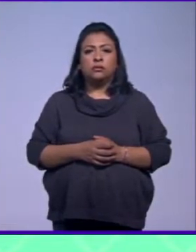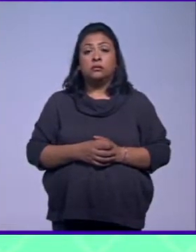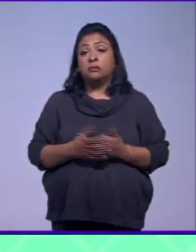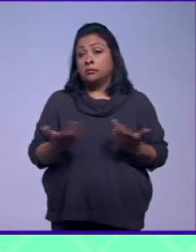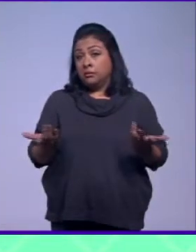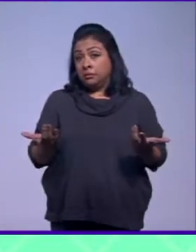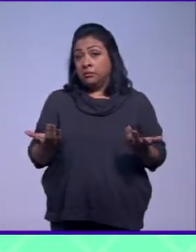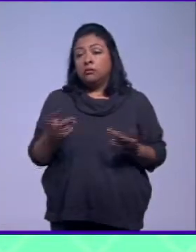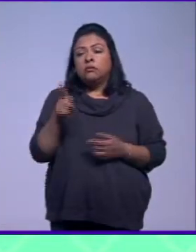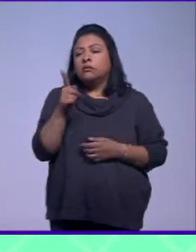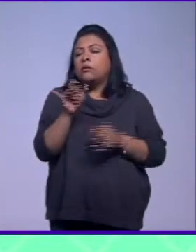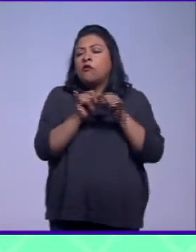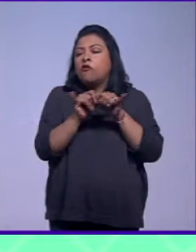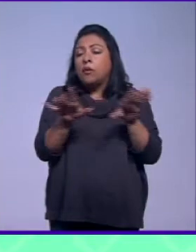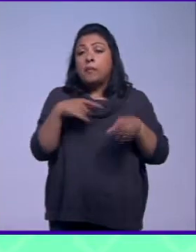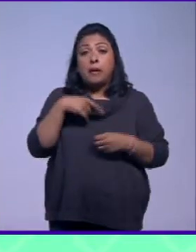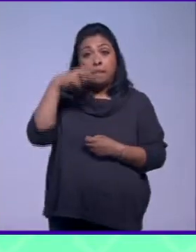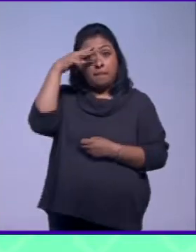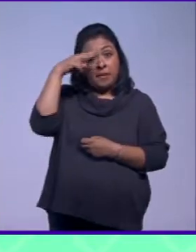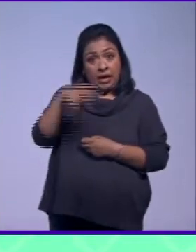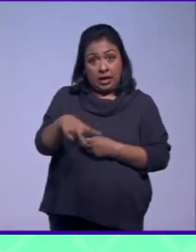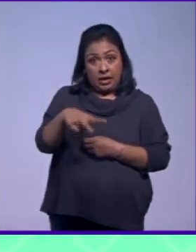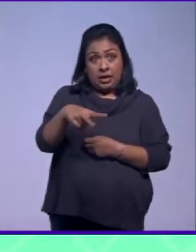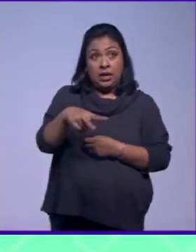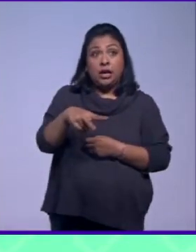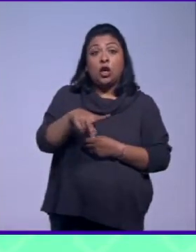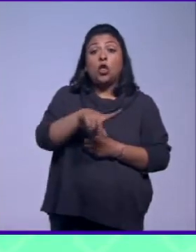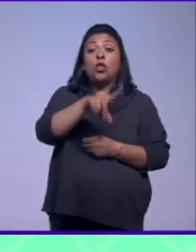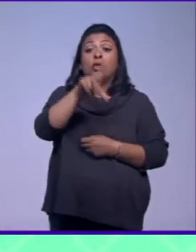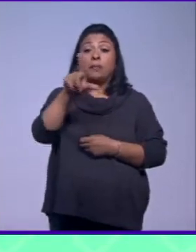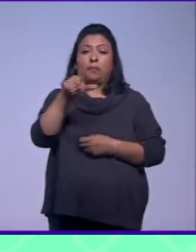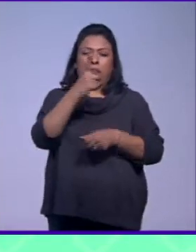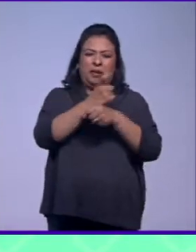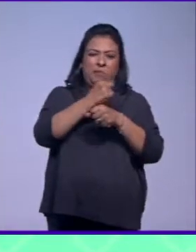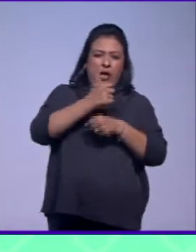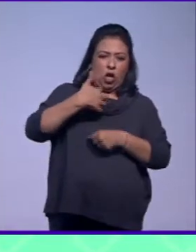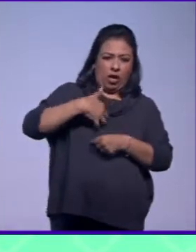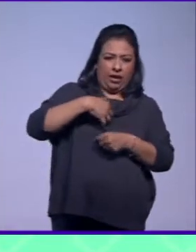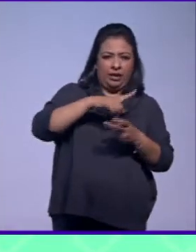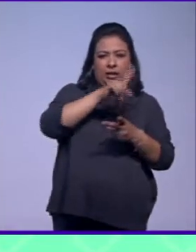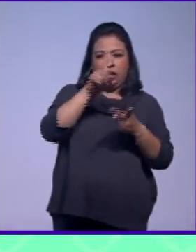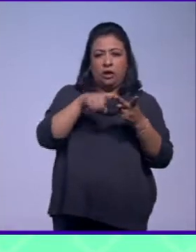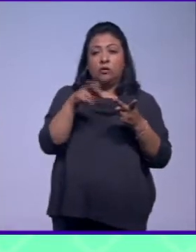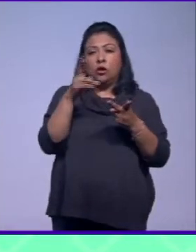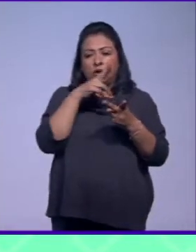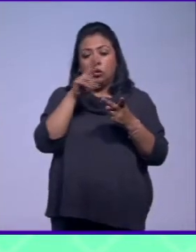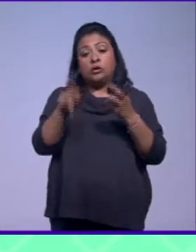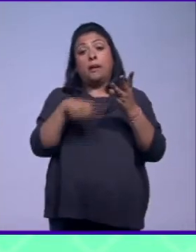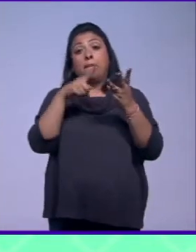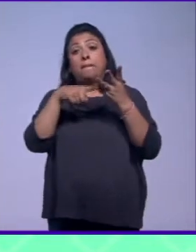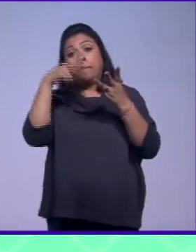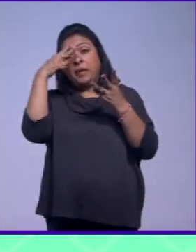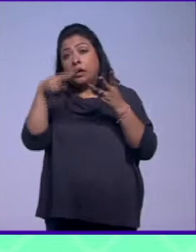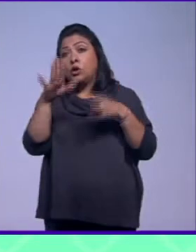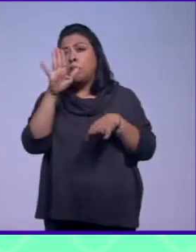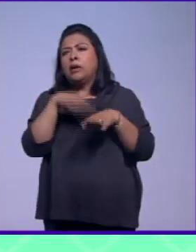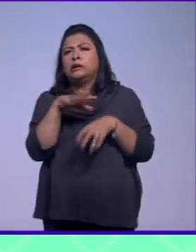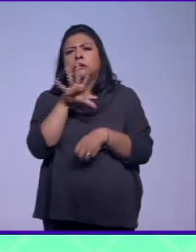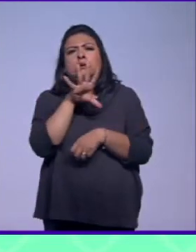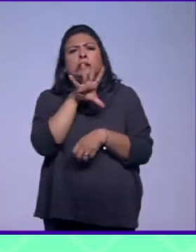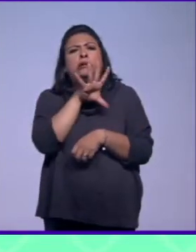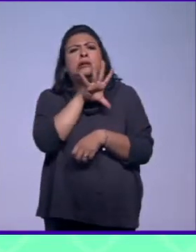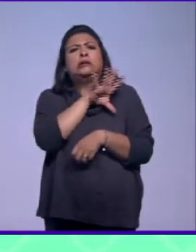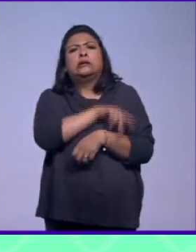bueno como un dato méxico es después de argentina y obviamente de rusia los que más fanáticos del